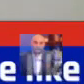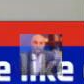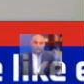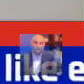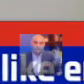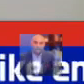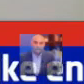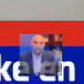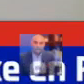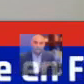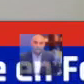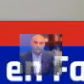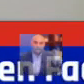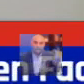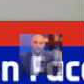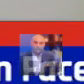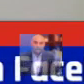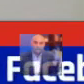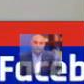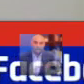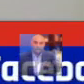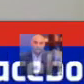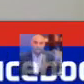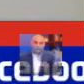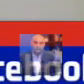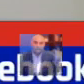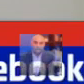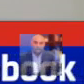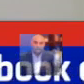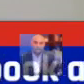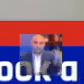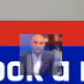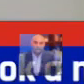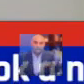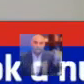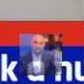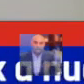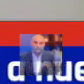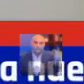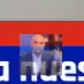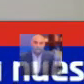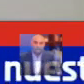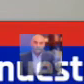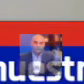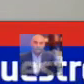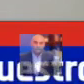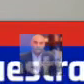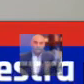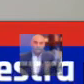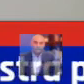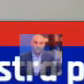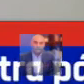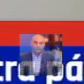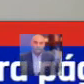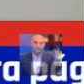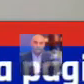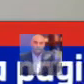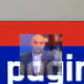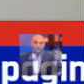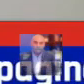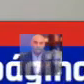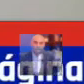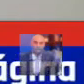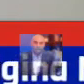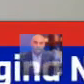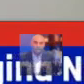la política que se está llevando a cabo en la televisión del Estado mexicano. Parece que no hay